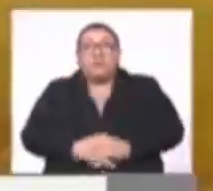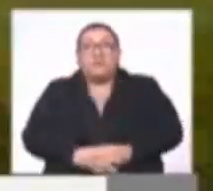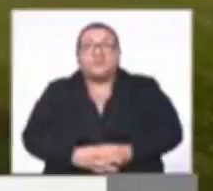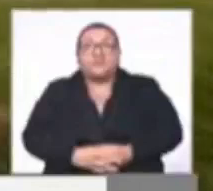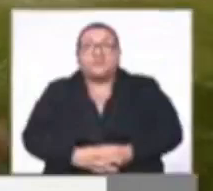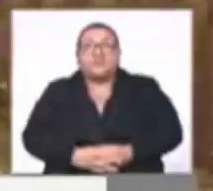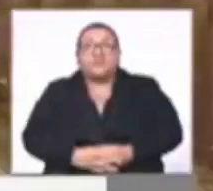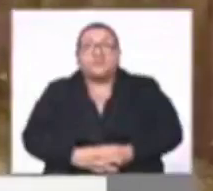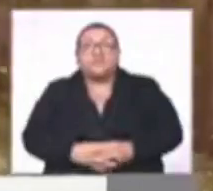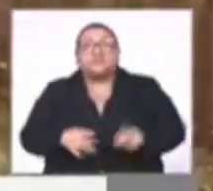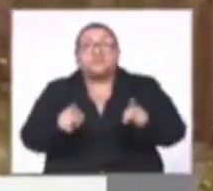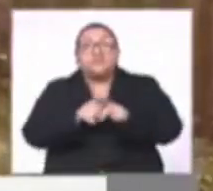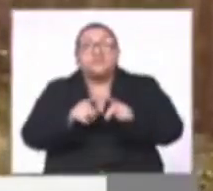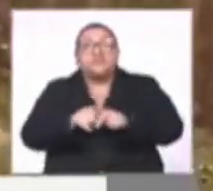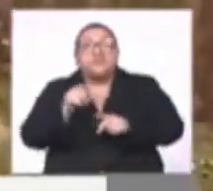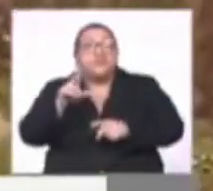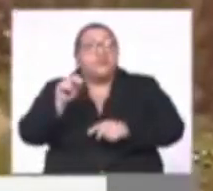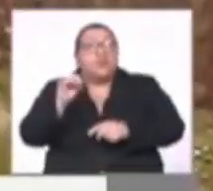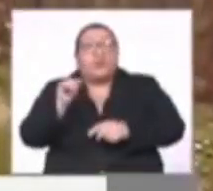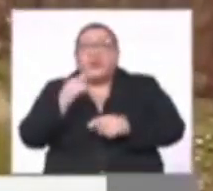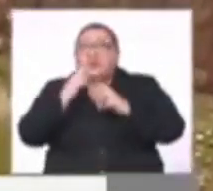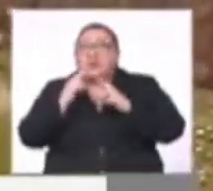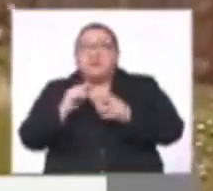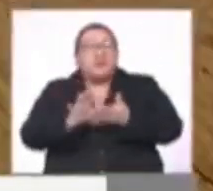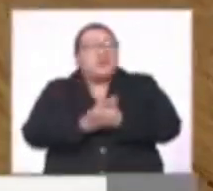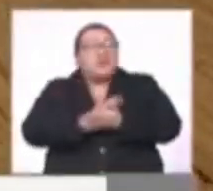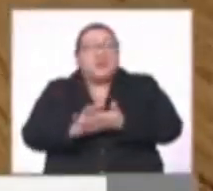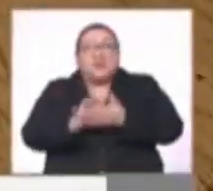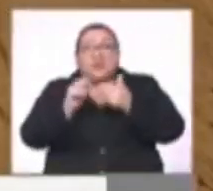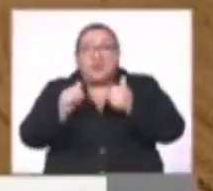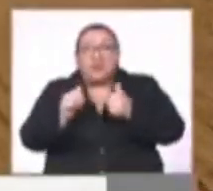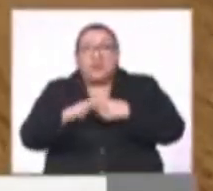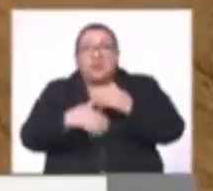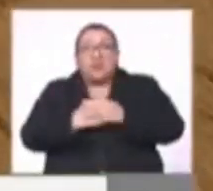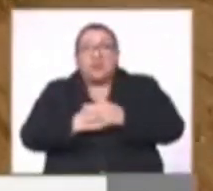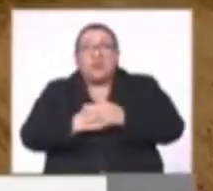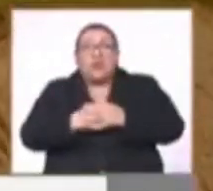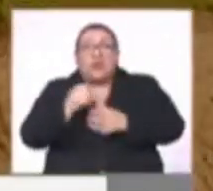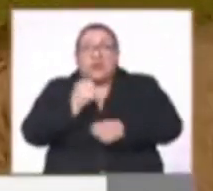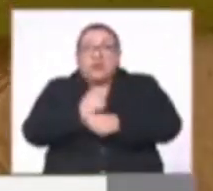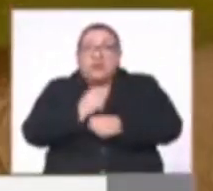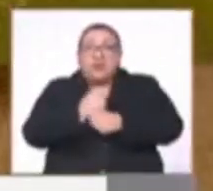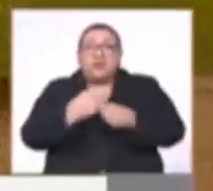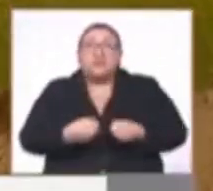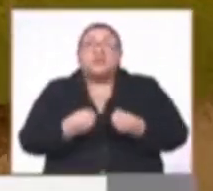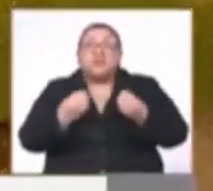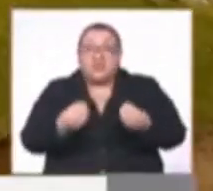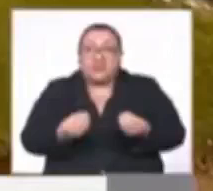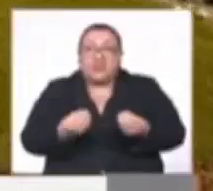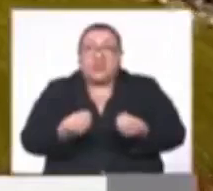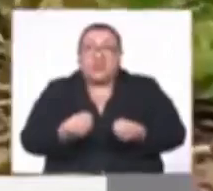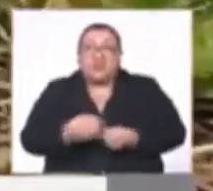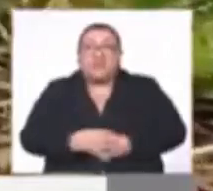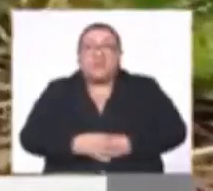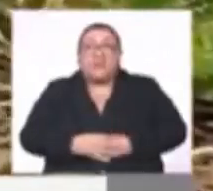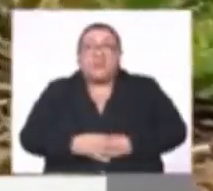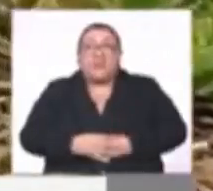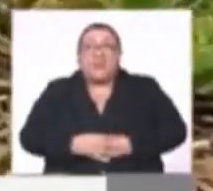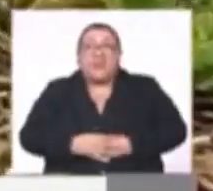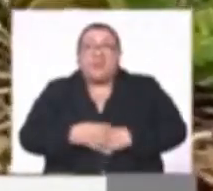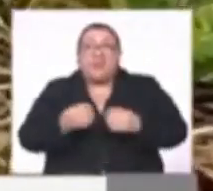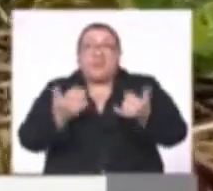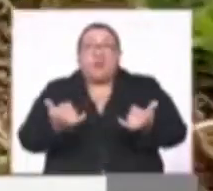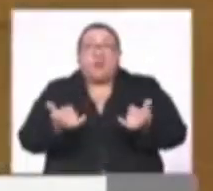delimitadas. Cabe resaltar que no existe una respuesta adecuada y oportuna frente a emergencias ambientales, debido a la que la actual